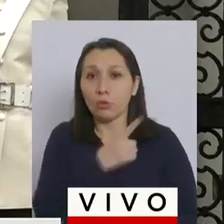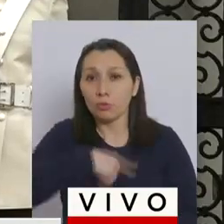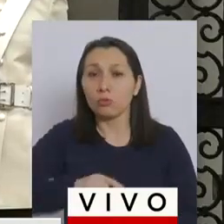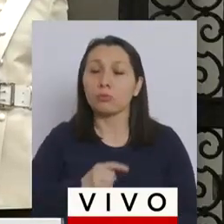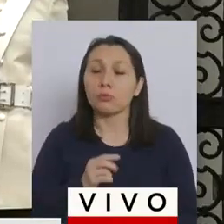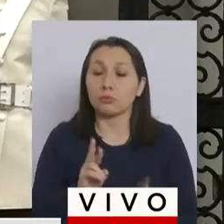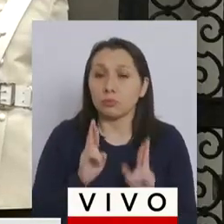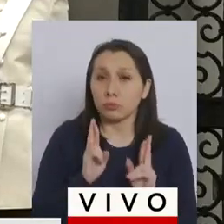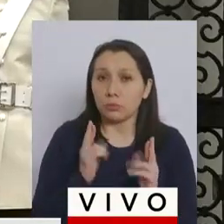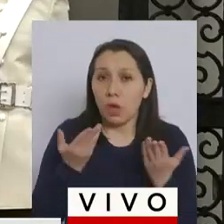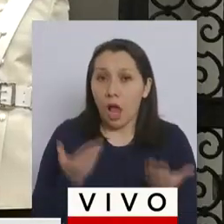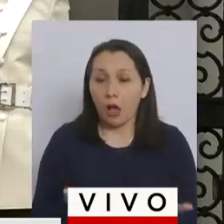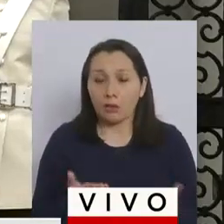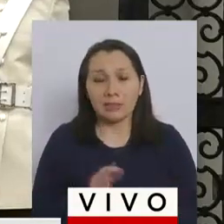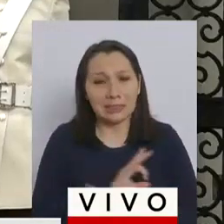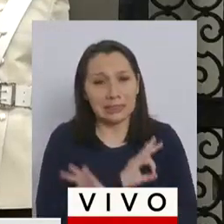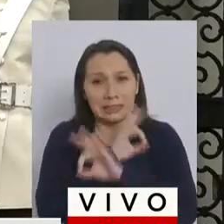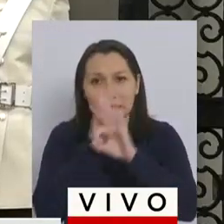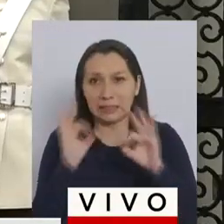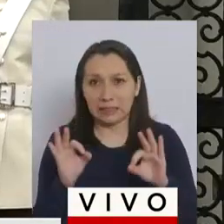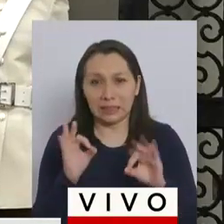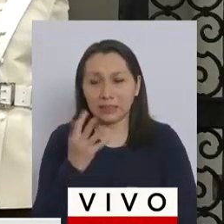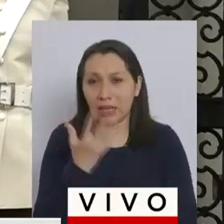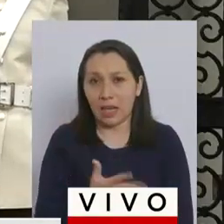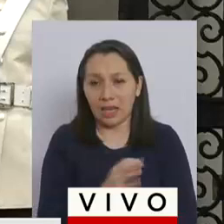esperamos que hoy día no exista